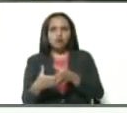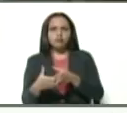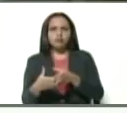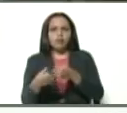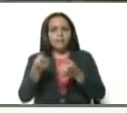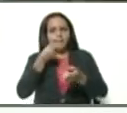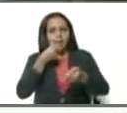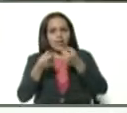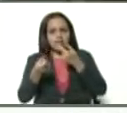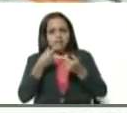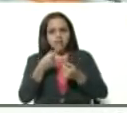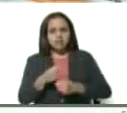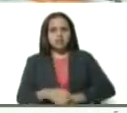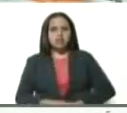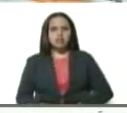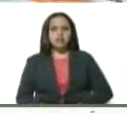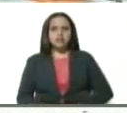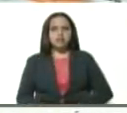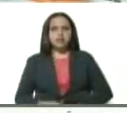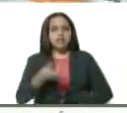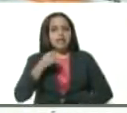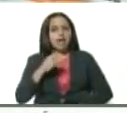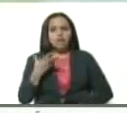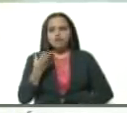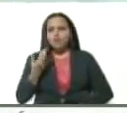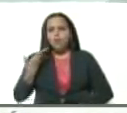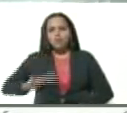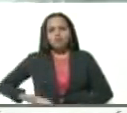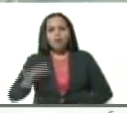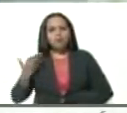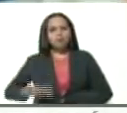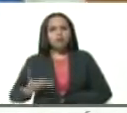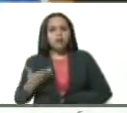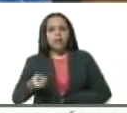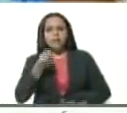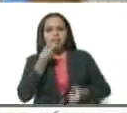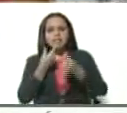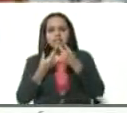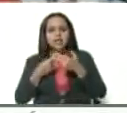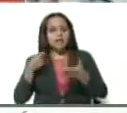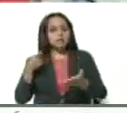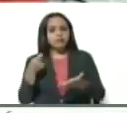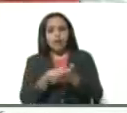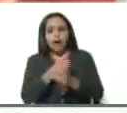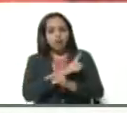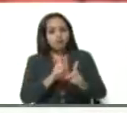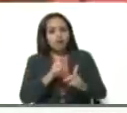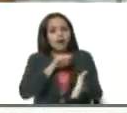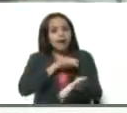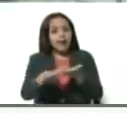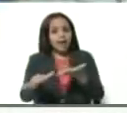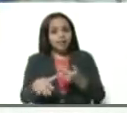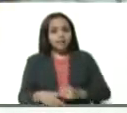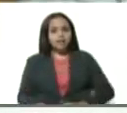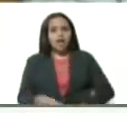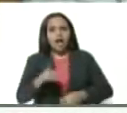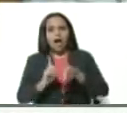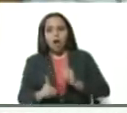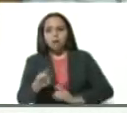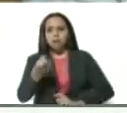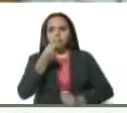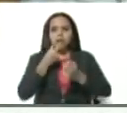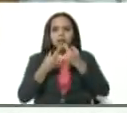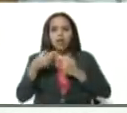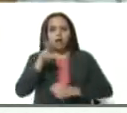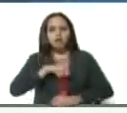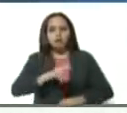que son priorizadas. Esas priorizadas son completamente gratuitas. Y hay medicamentos que son de